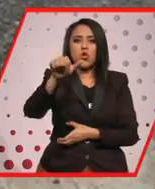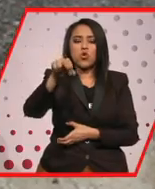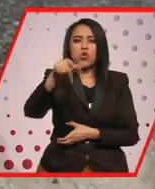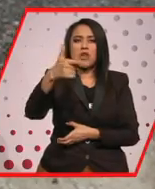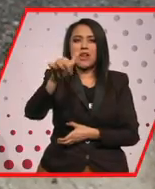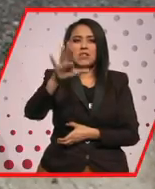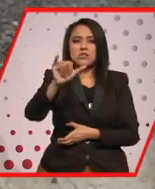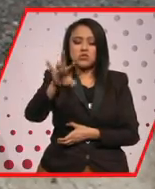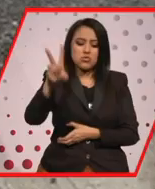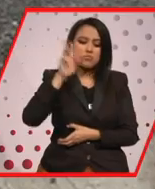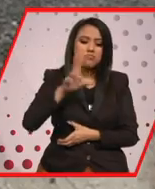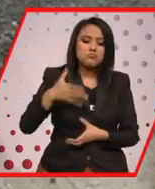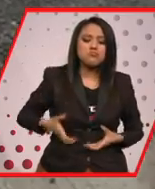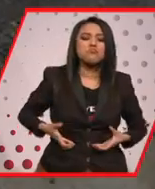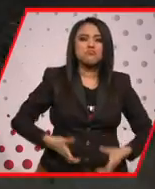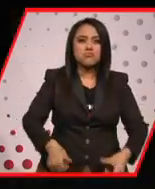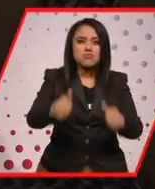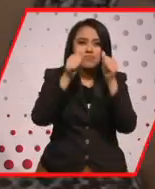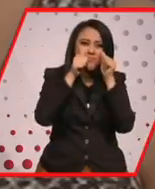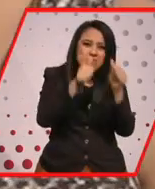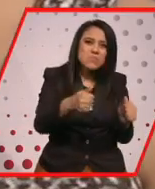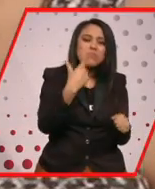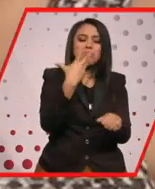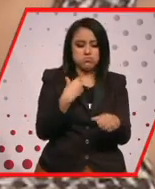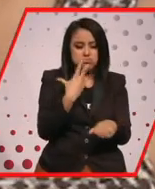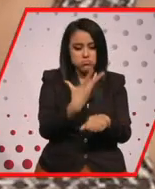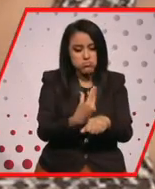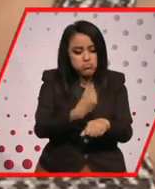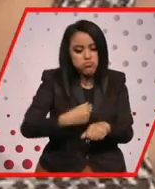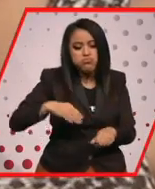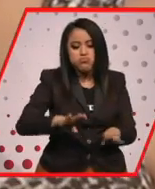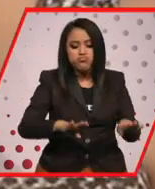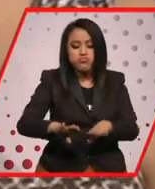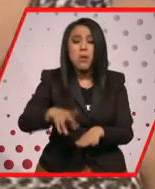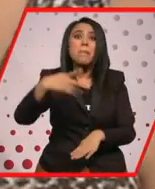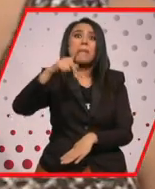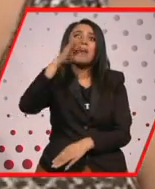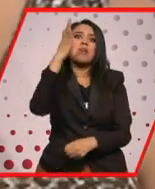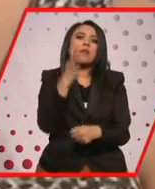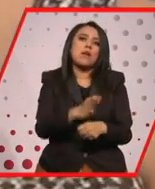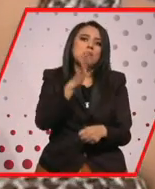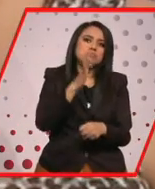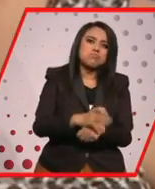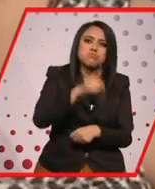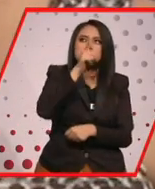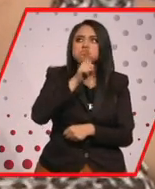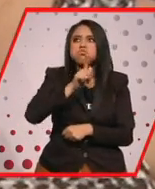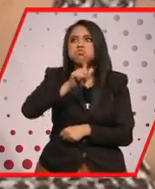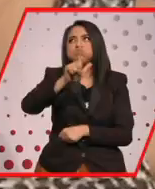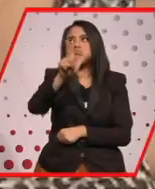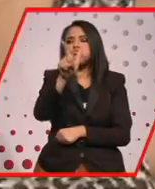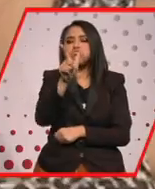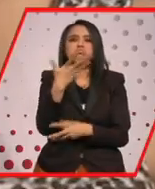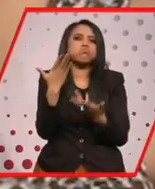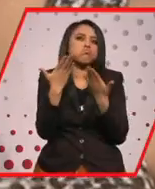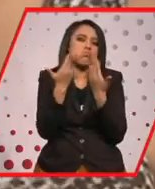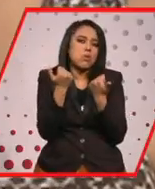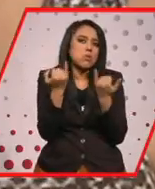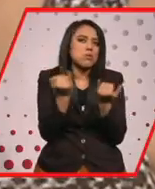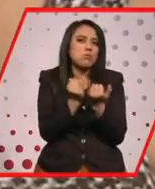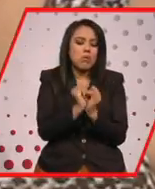recibió atención en temas de pavimentación. Pero ahora el alumbrado público y unos topes, la verdad, para los